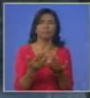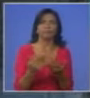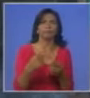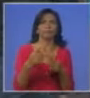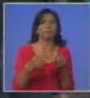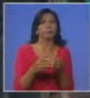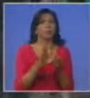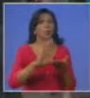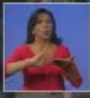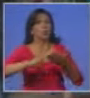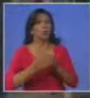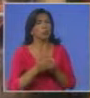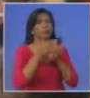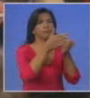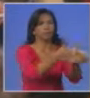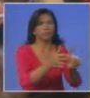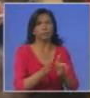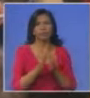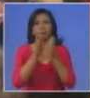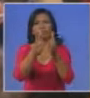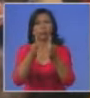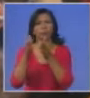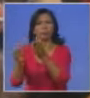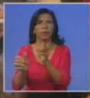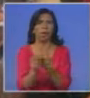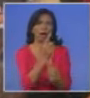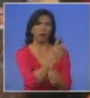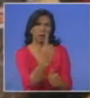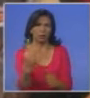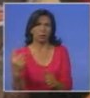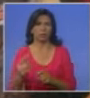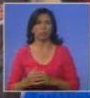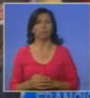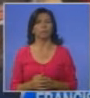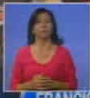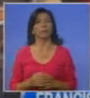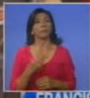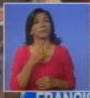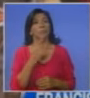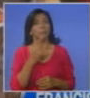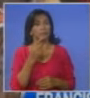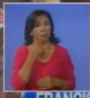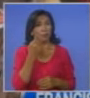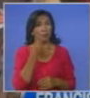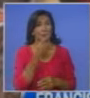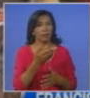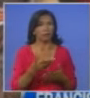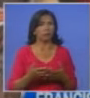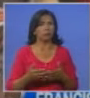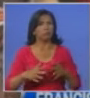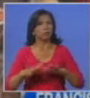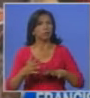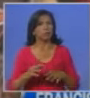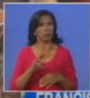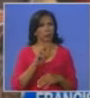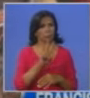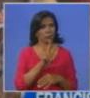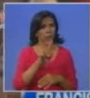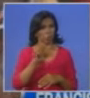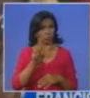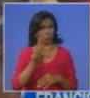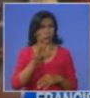sus comunidades de origen. Dice que han subido 22 o 21 participantes